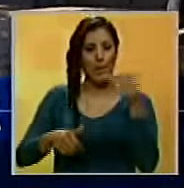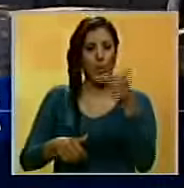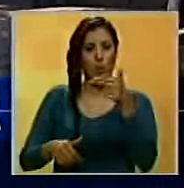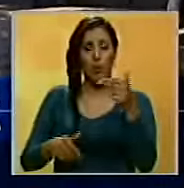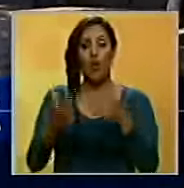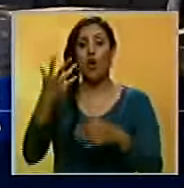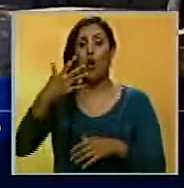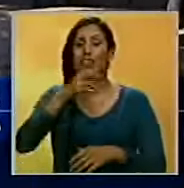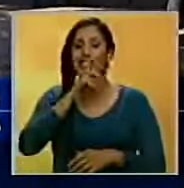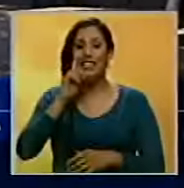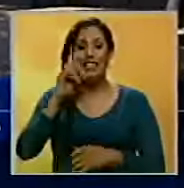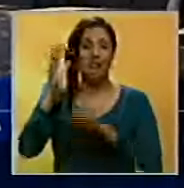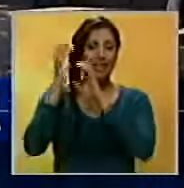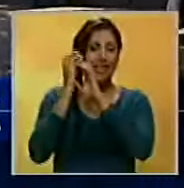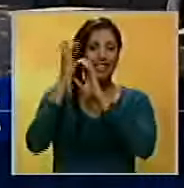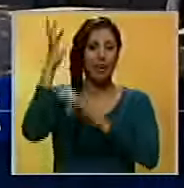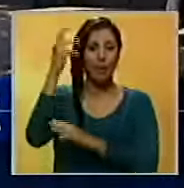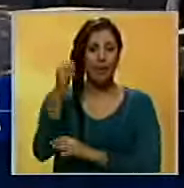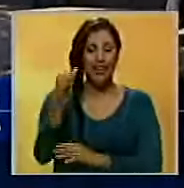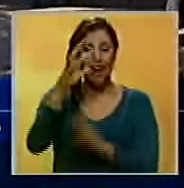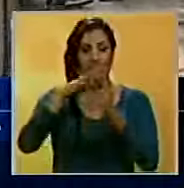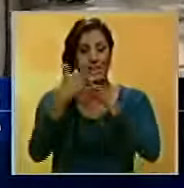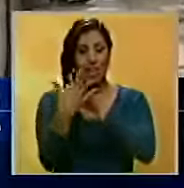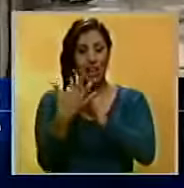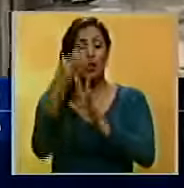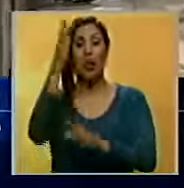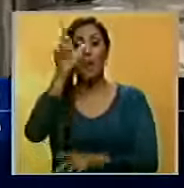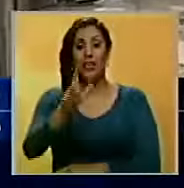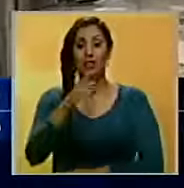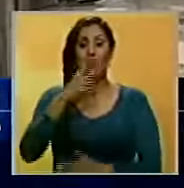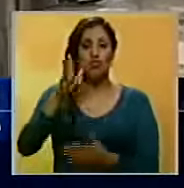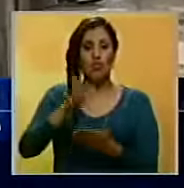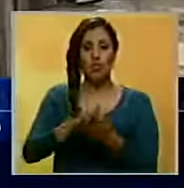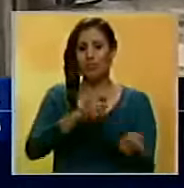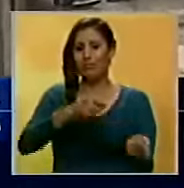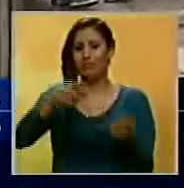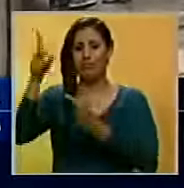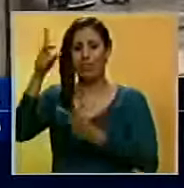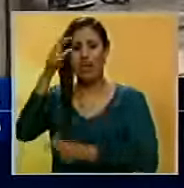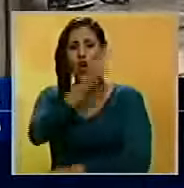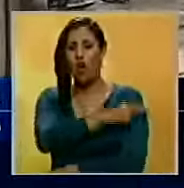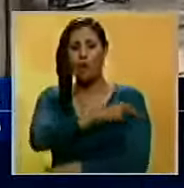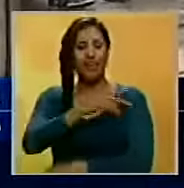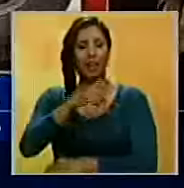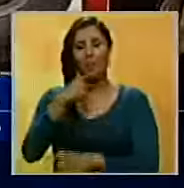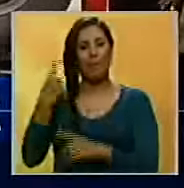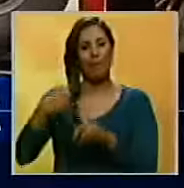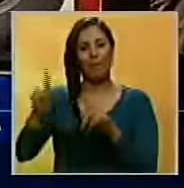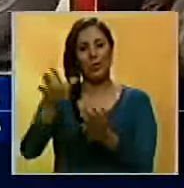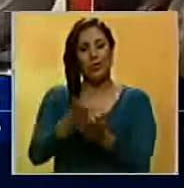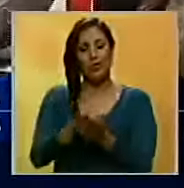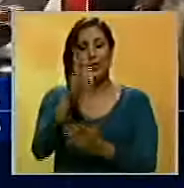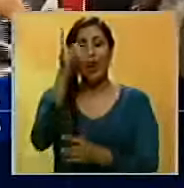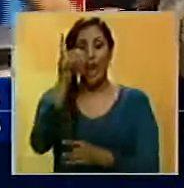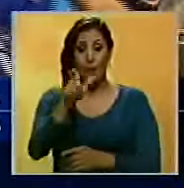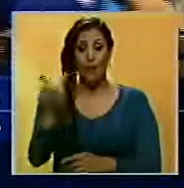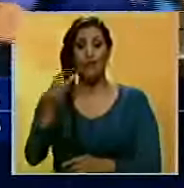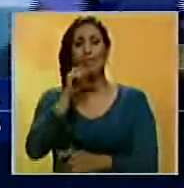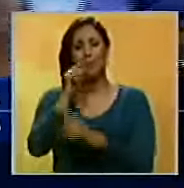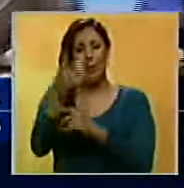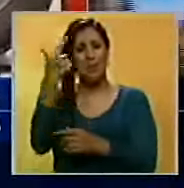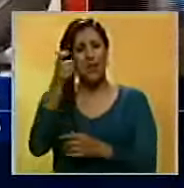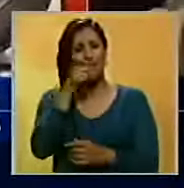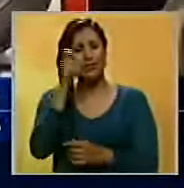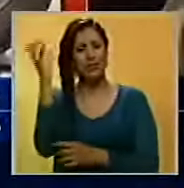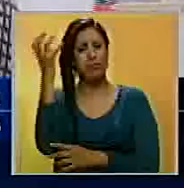en el barrio El Nazareno de Petare. Se conoció que la víctima murió mientras era trasladada a un centro asistencial. Los vecinos de la zona exigen